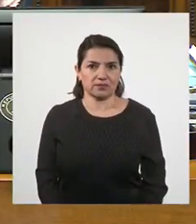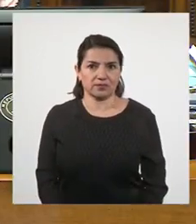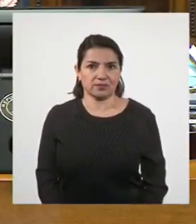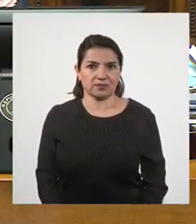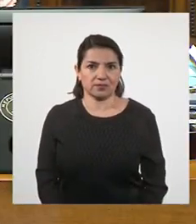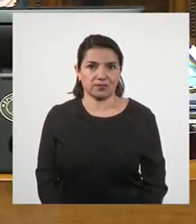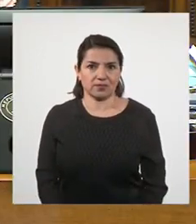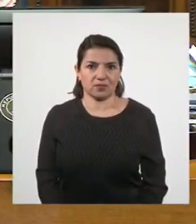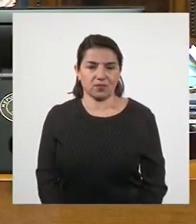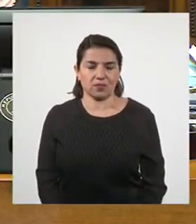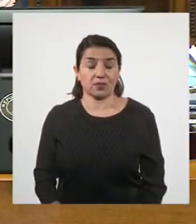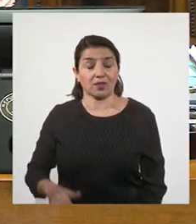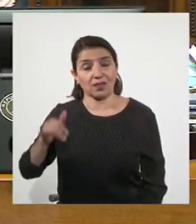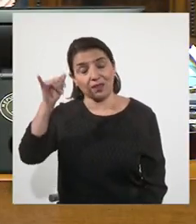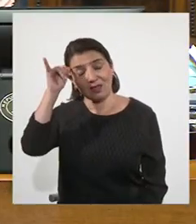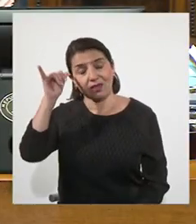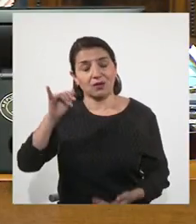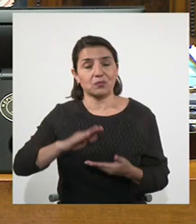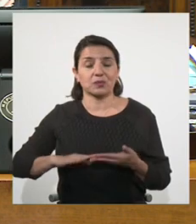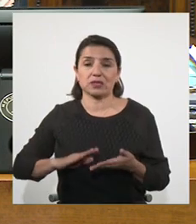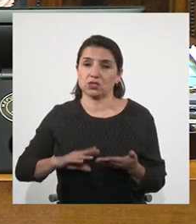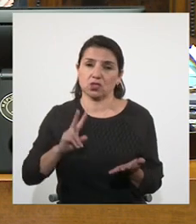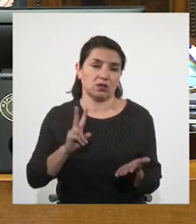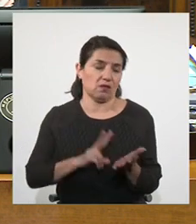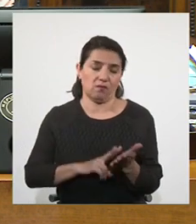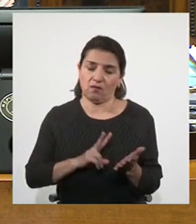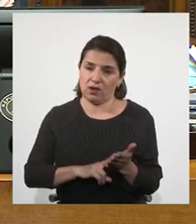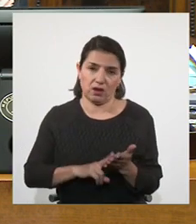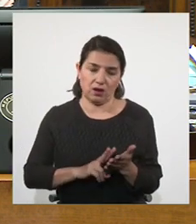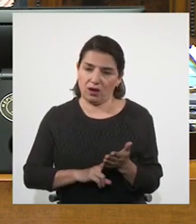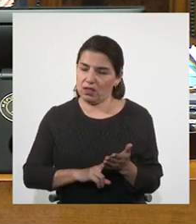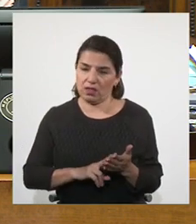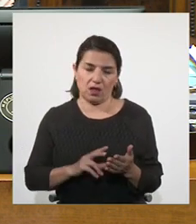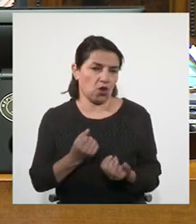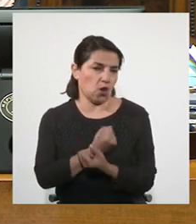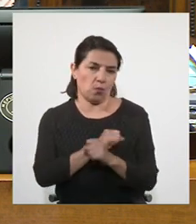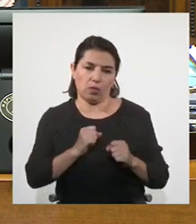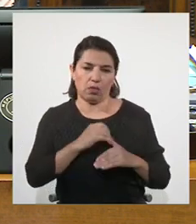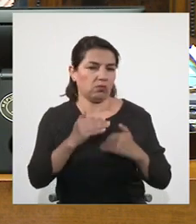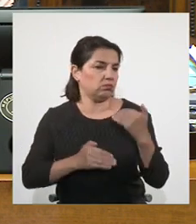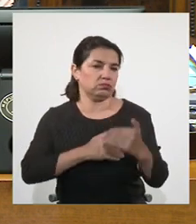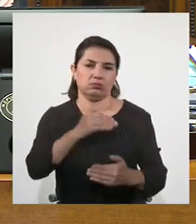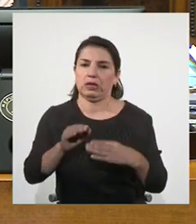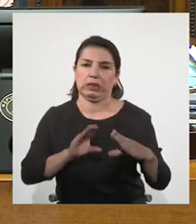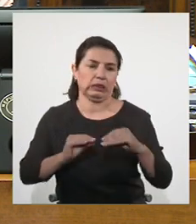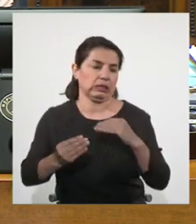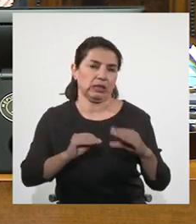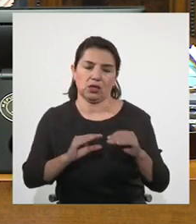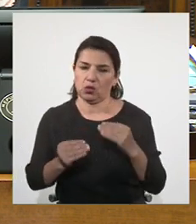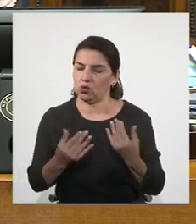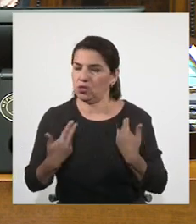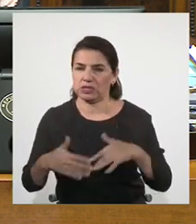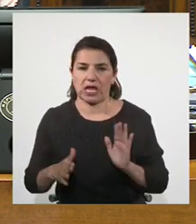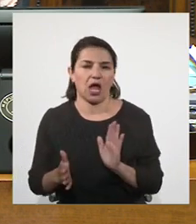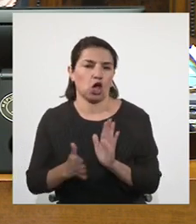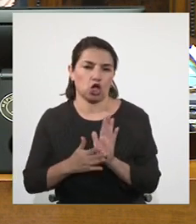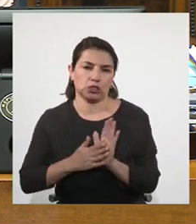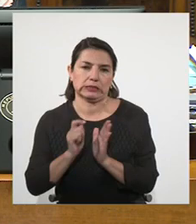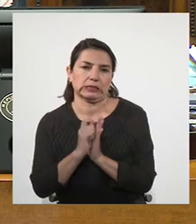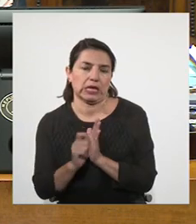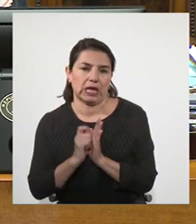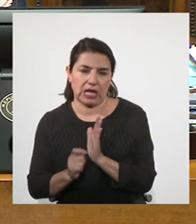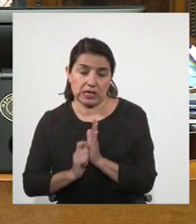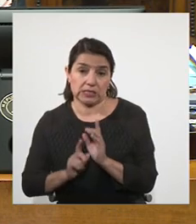Ya, perdón, de verdad no tiene mucho sentido seguir con esto, senador García, ya se dejó constancia. Si tiene